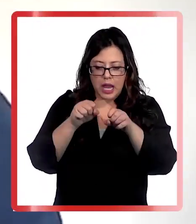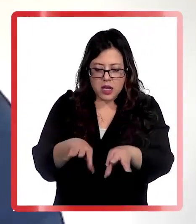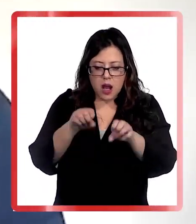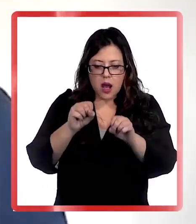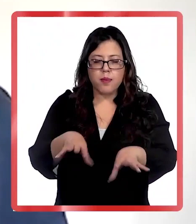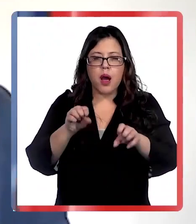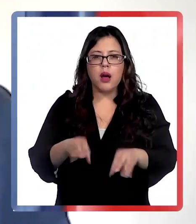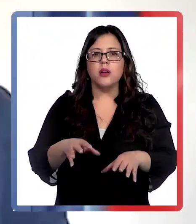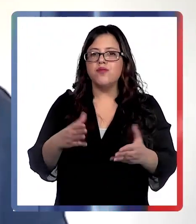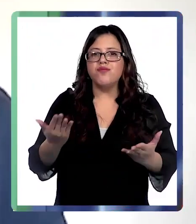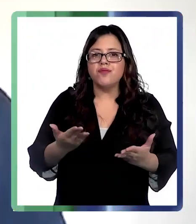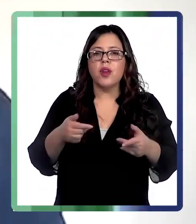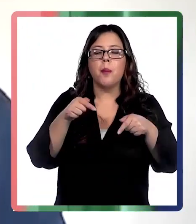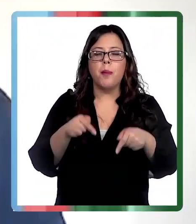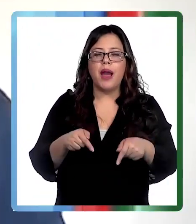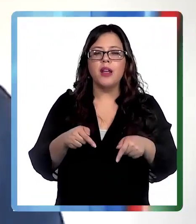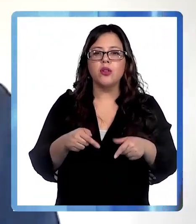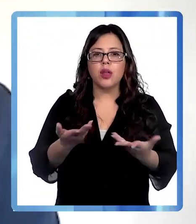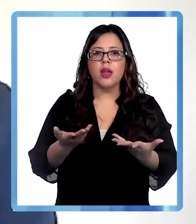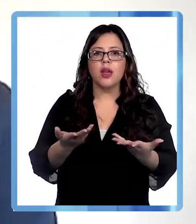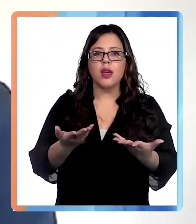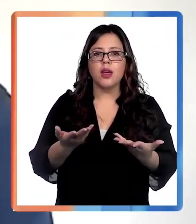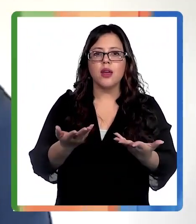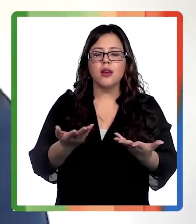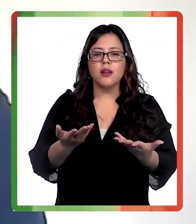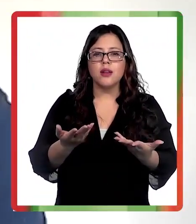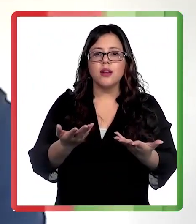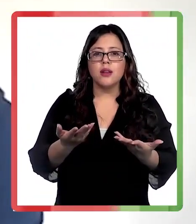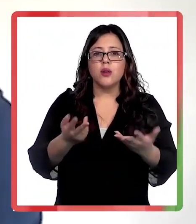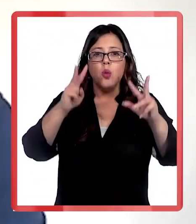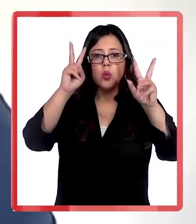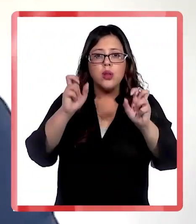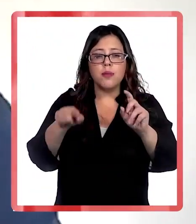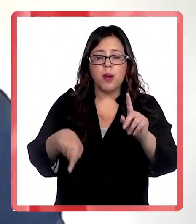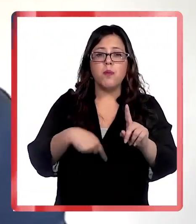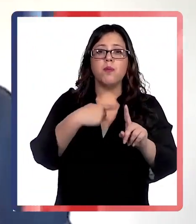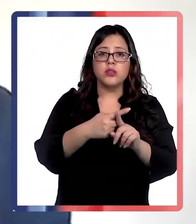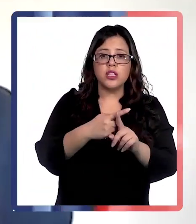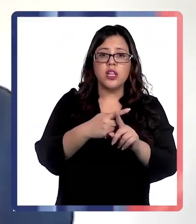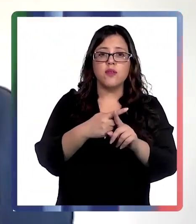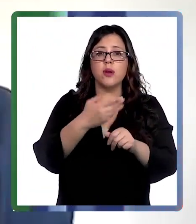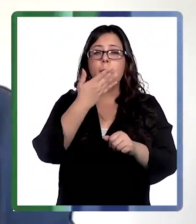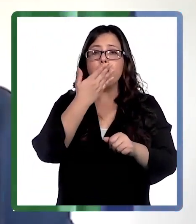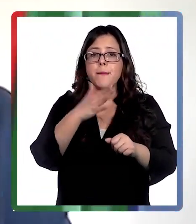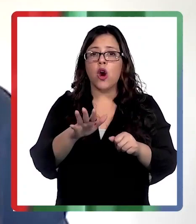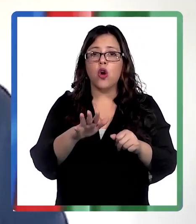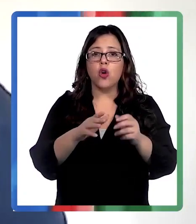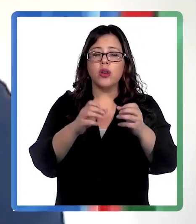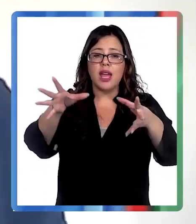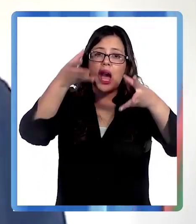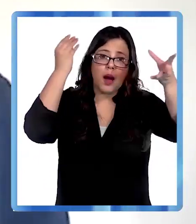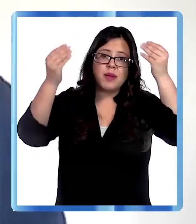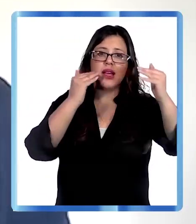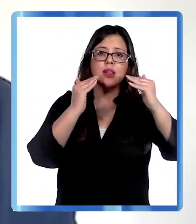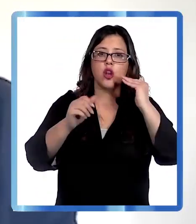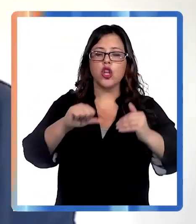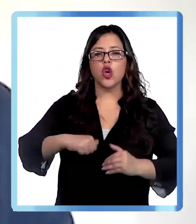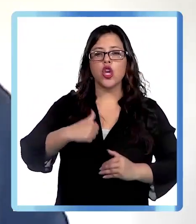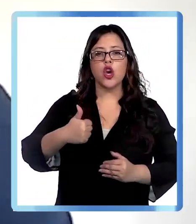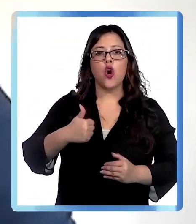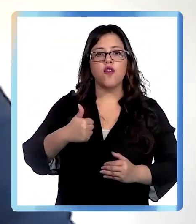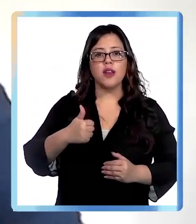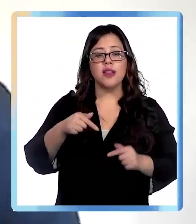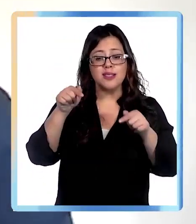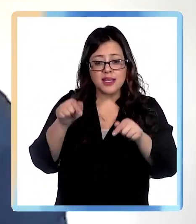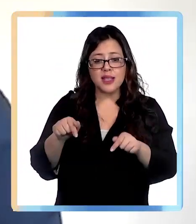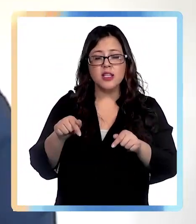capacitándote para que finalmente esto tenga un impacto, una incidencia en la mejora de aprendizaje de niños, niñas y